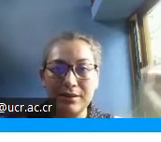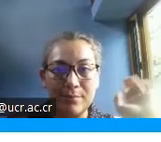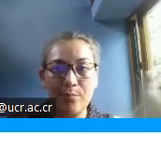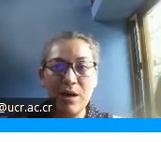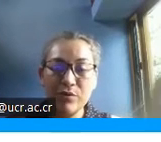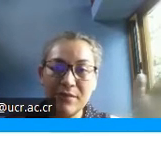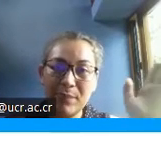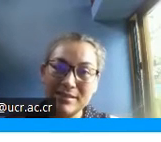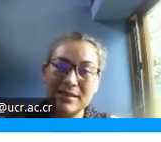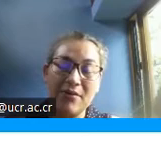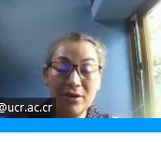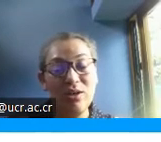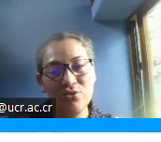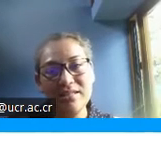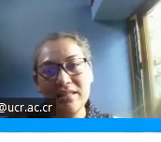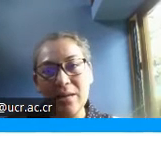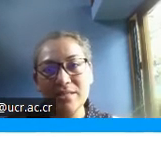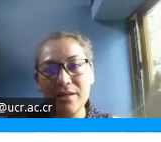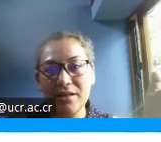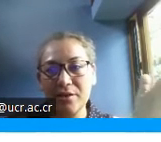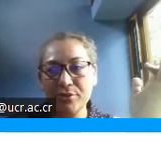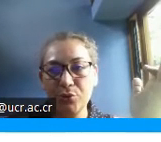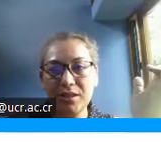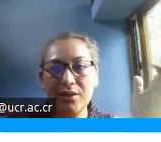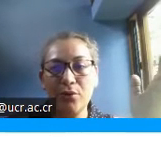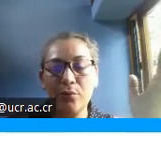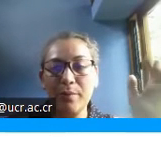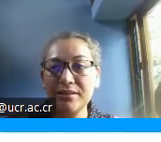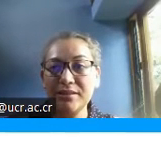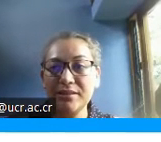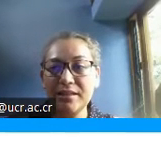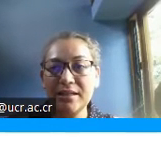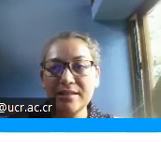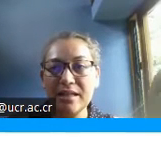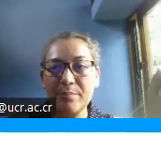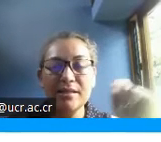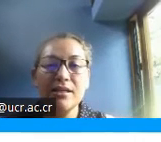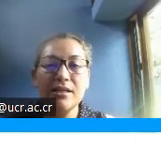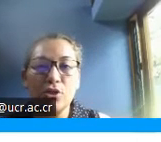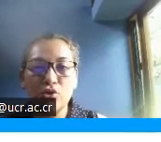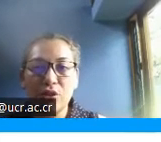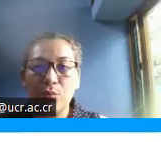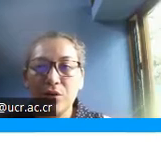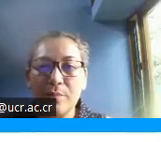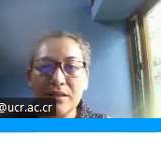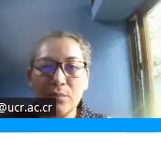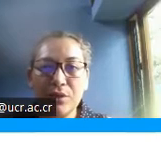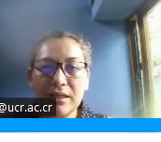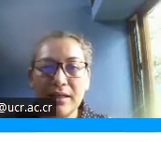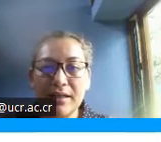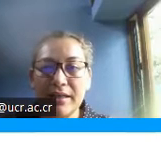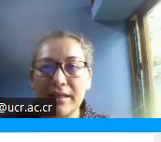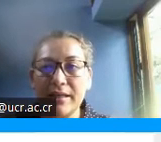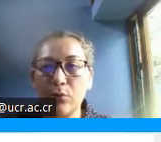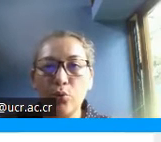Bueno, vamos a ver cuáles son las etapas para crear nuestro video. Pero antes de entrar a las etapas, yo les voy a compartir